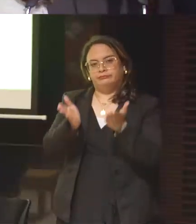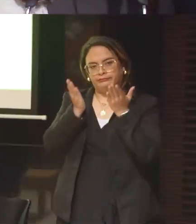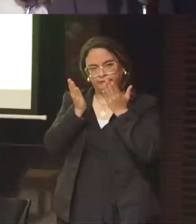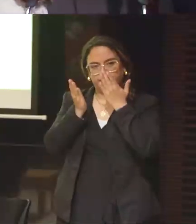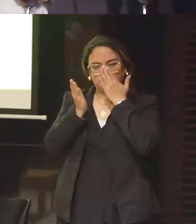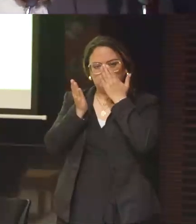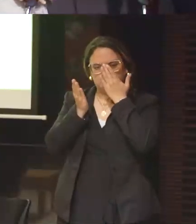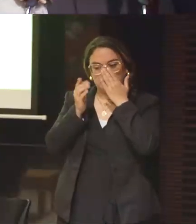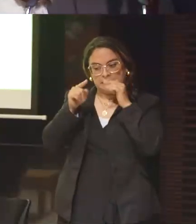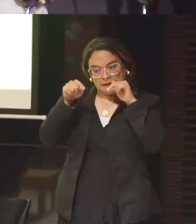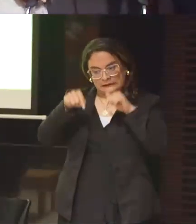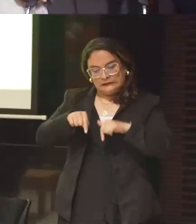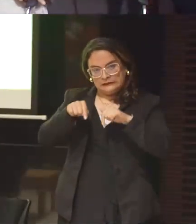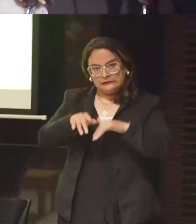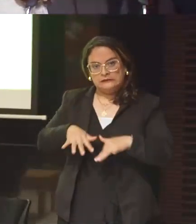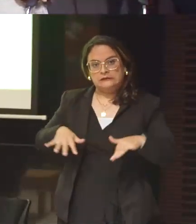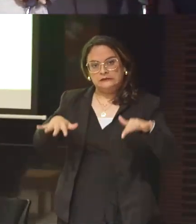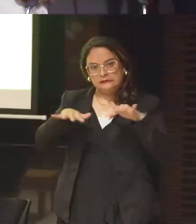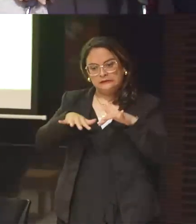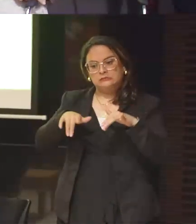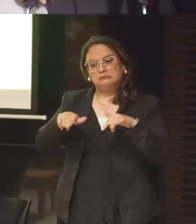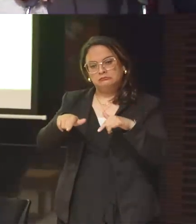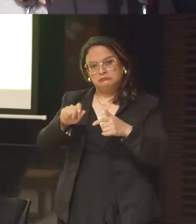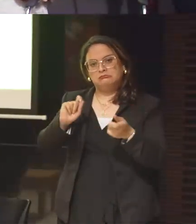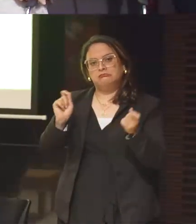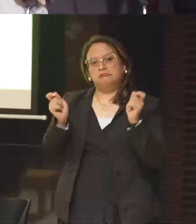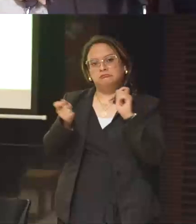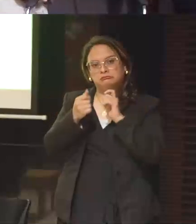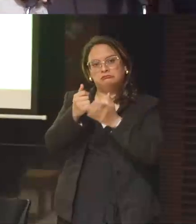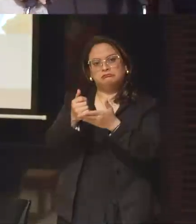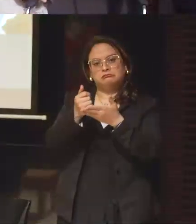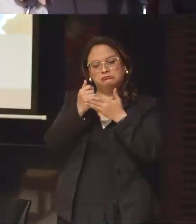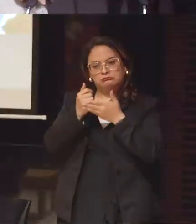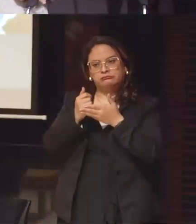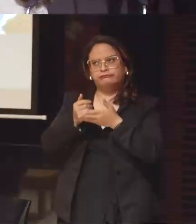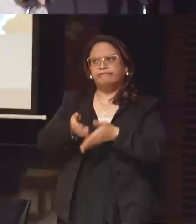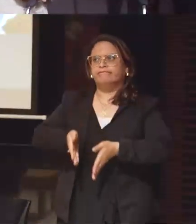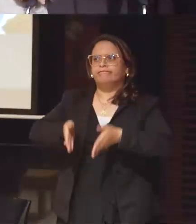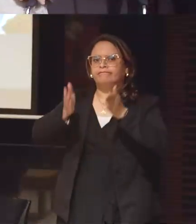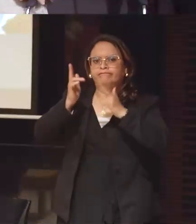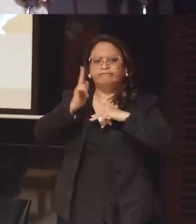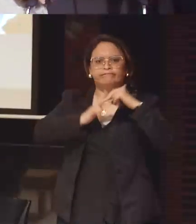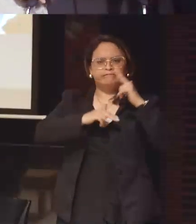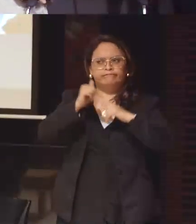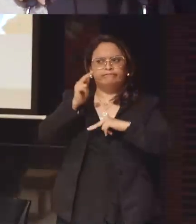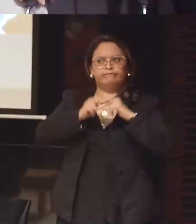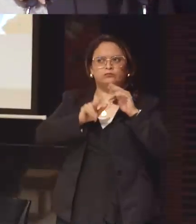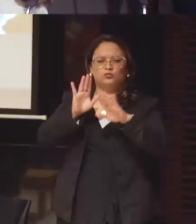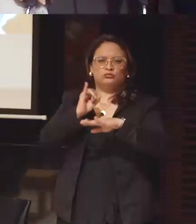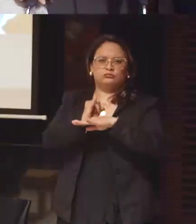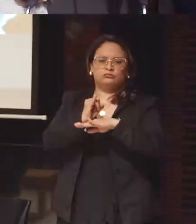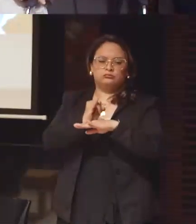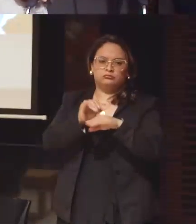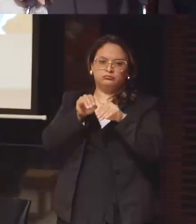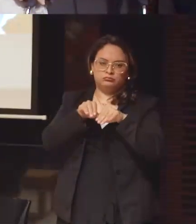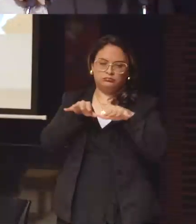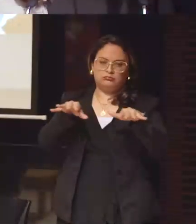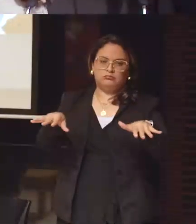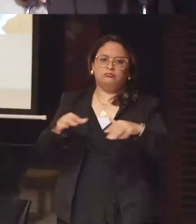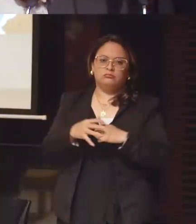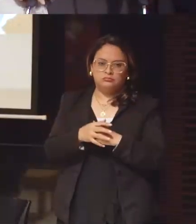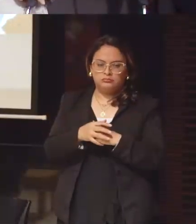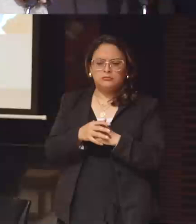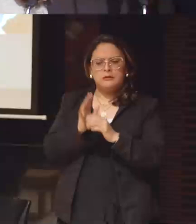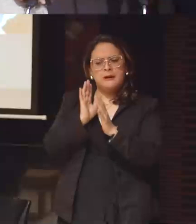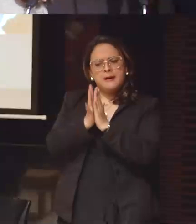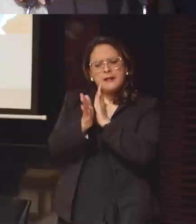en este espacio también se desarrollan las grandes edificaciones de la institucionalidad pública. Entonces, la narrativa